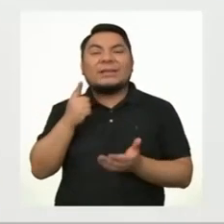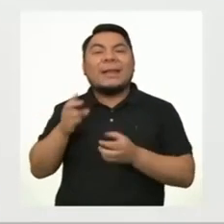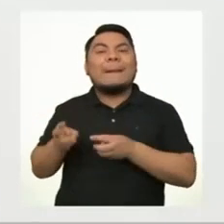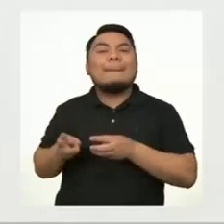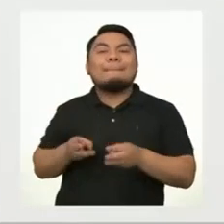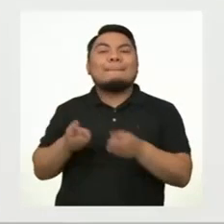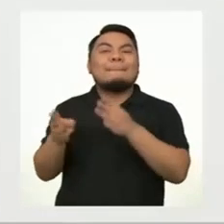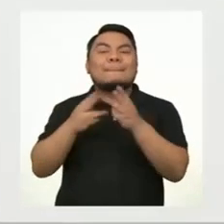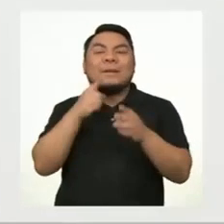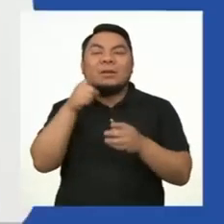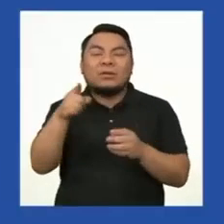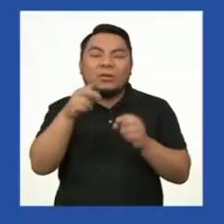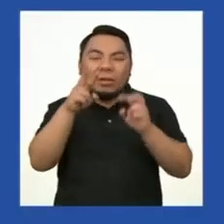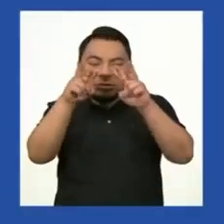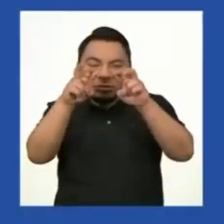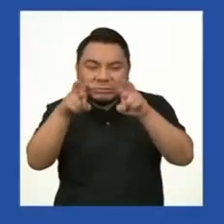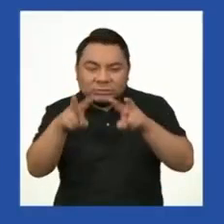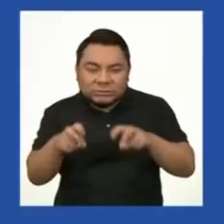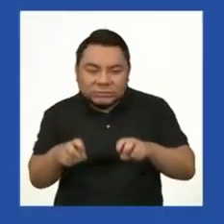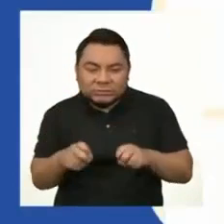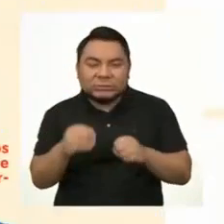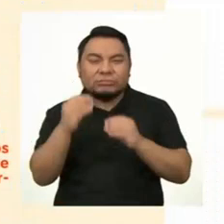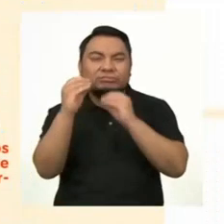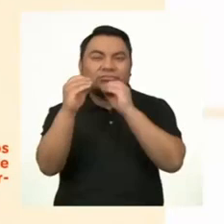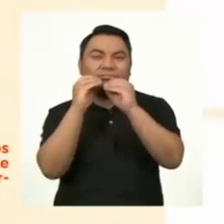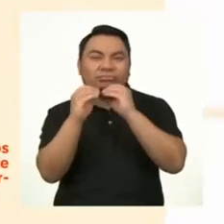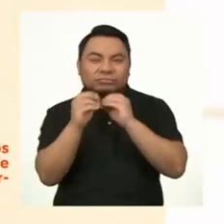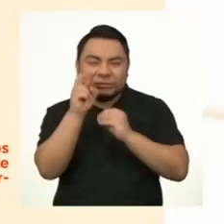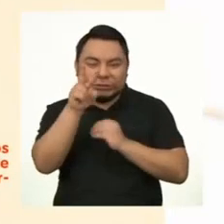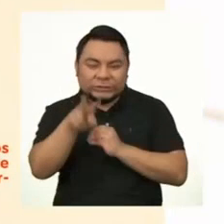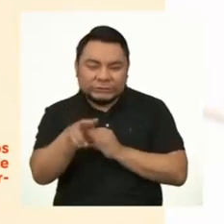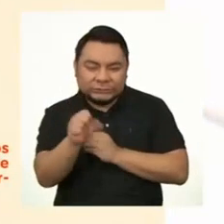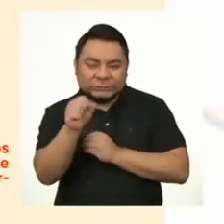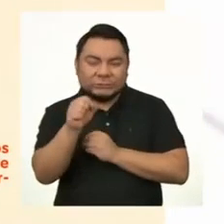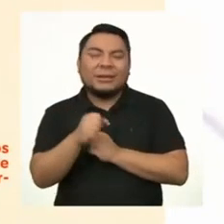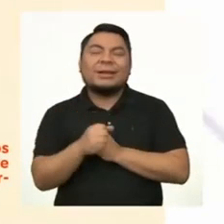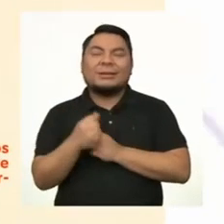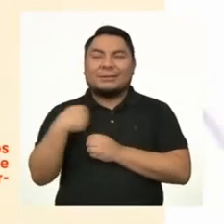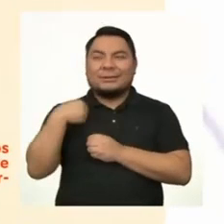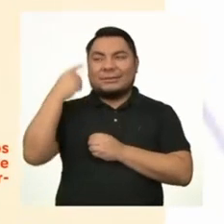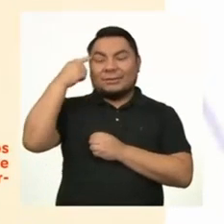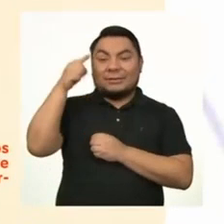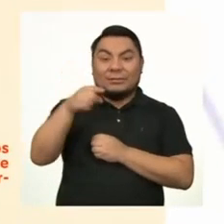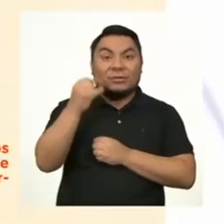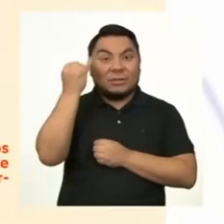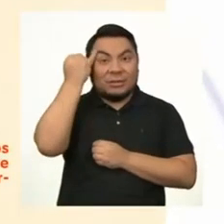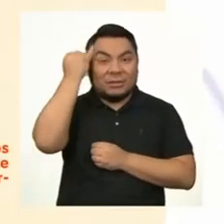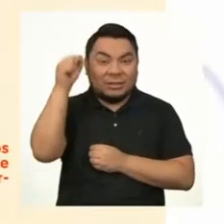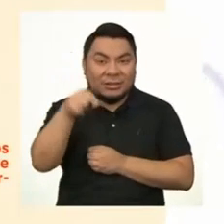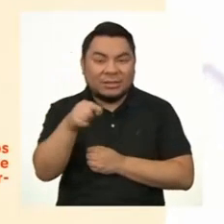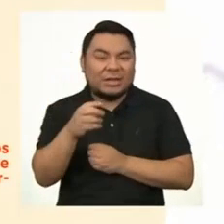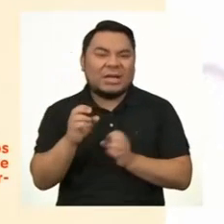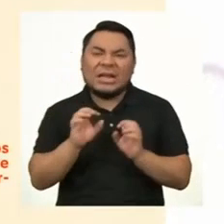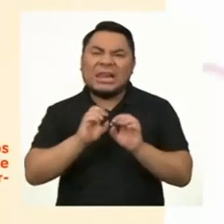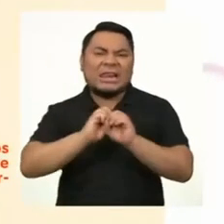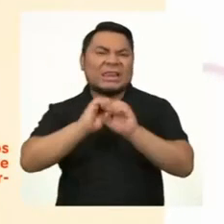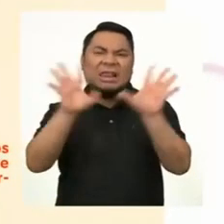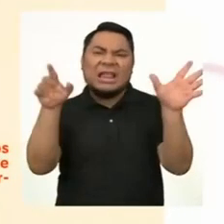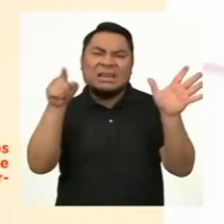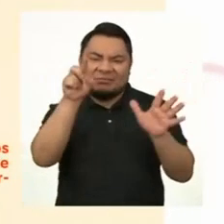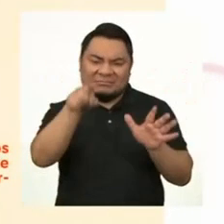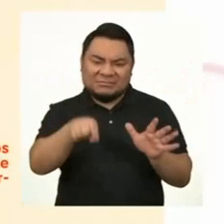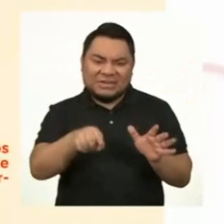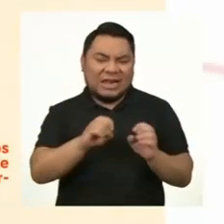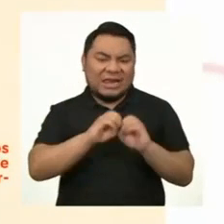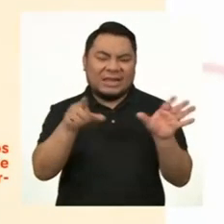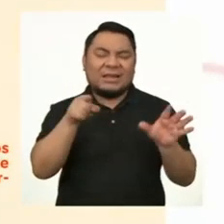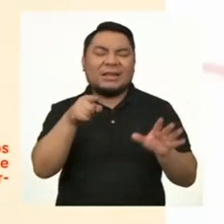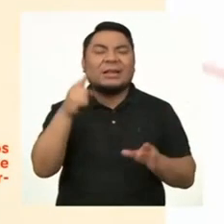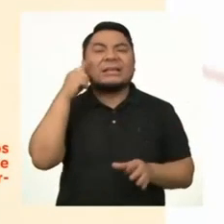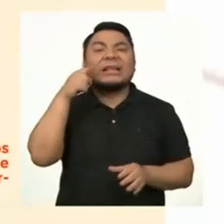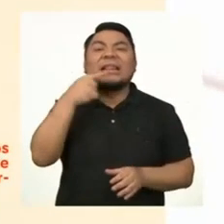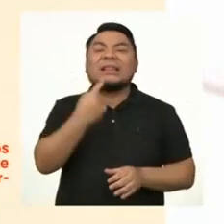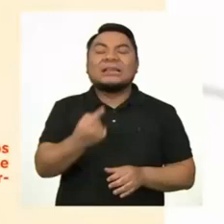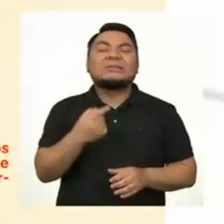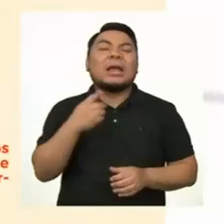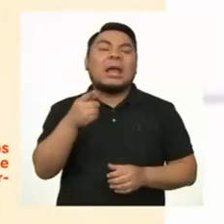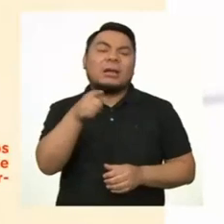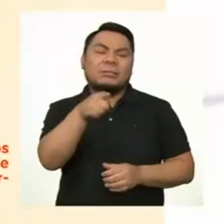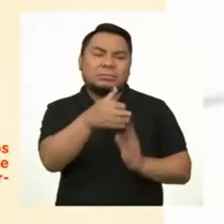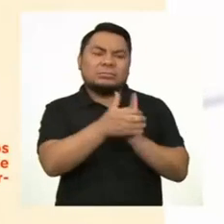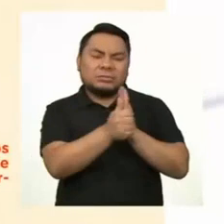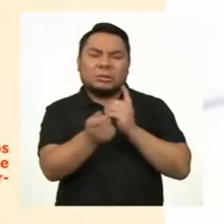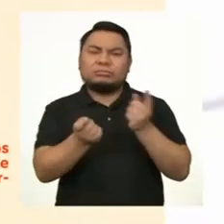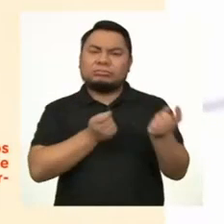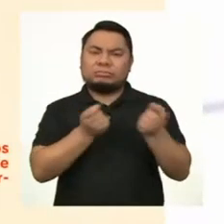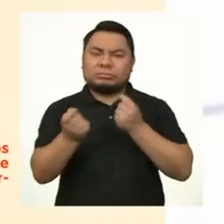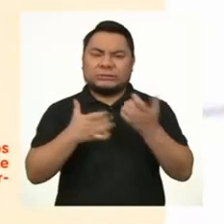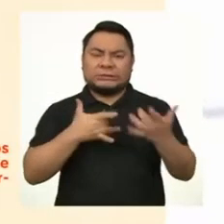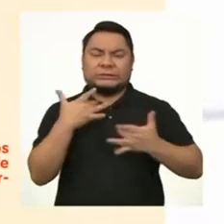técnica de supresión. Lo mismo pensé, porque la idea está explícita, y es que deben ser capaces de manejar sus emociones, controlar